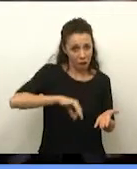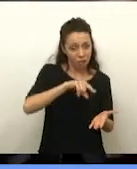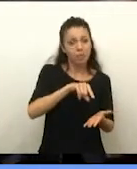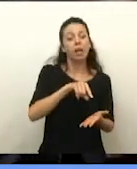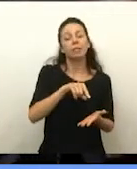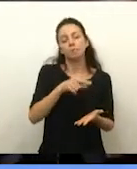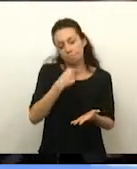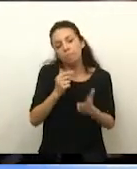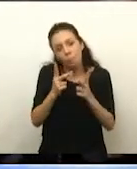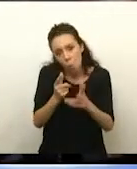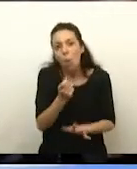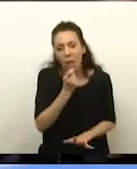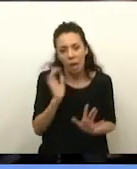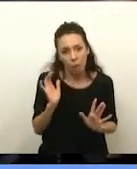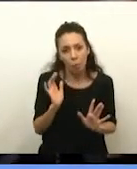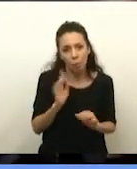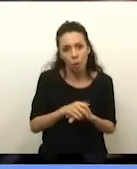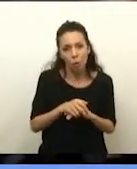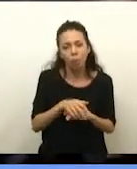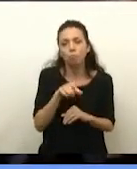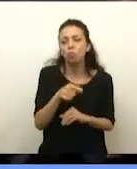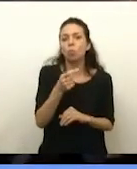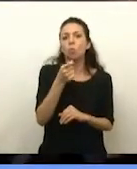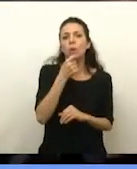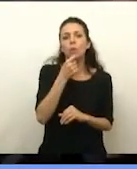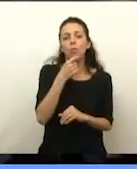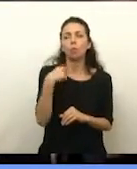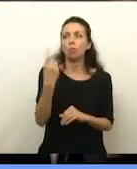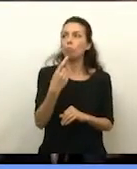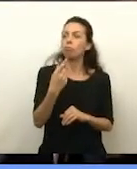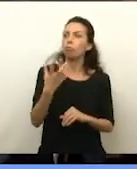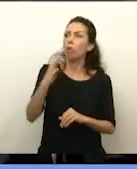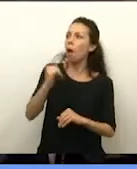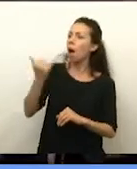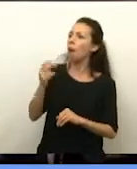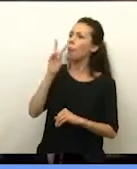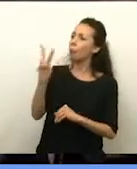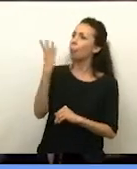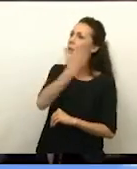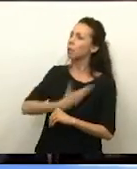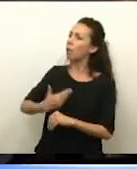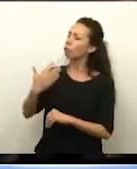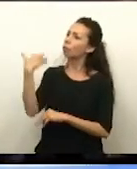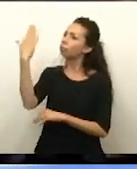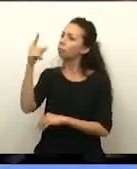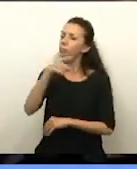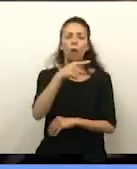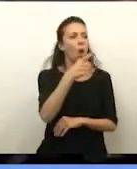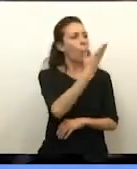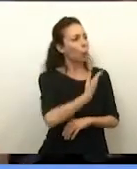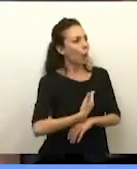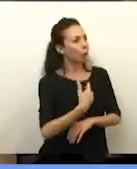ejemplo de las contradicciones que día a día uno escucha hablar al presidente y al espacio de gobierno